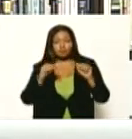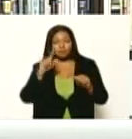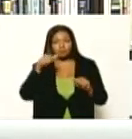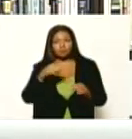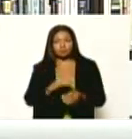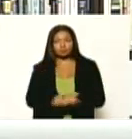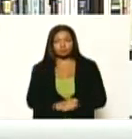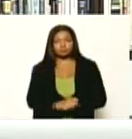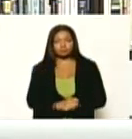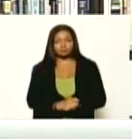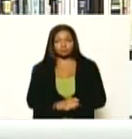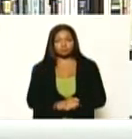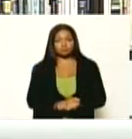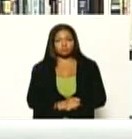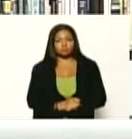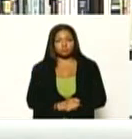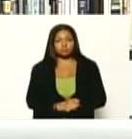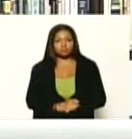Y después,